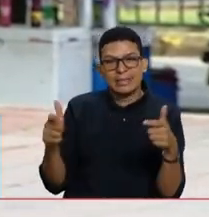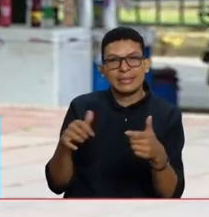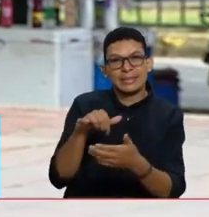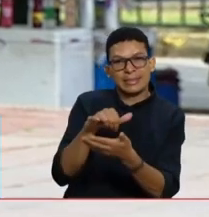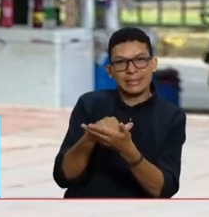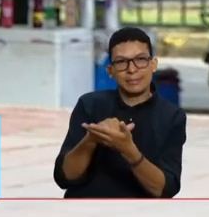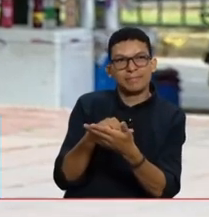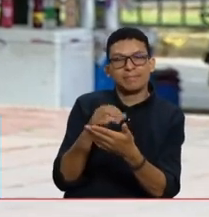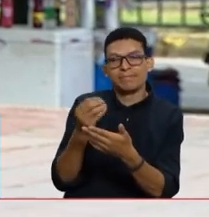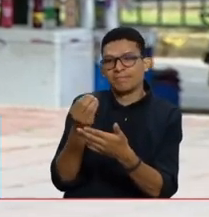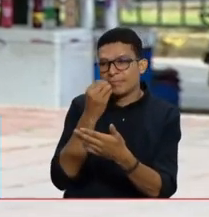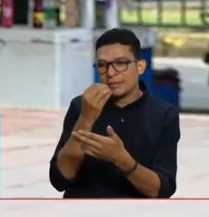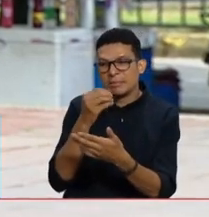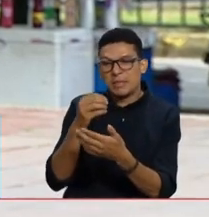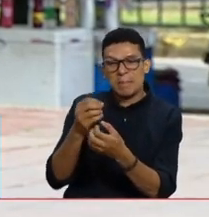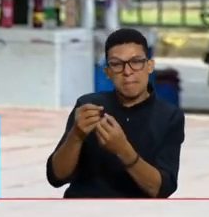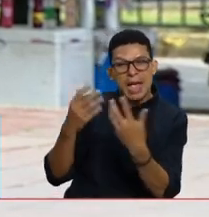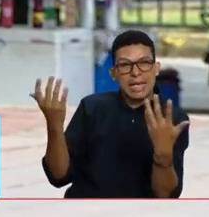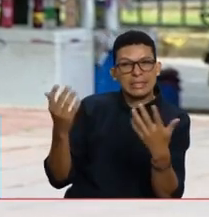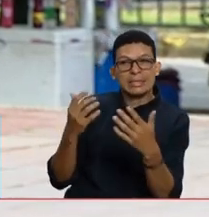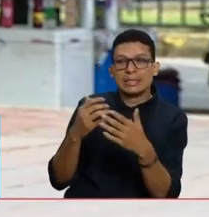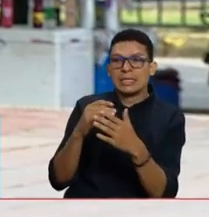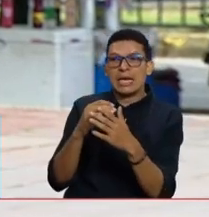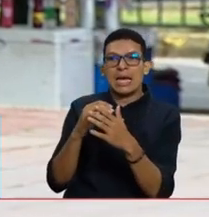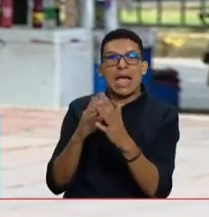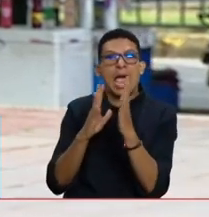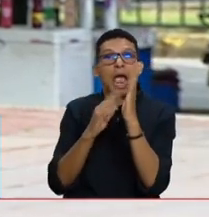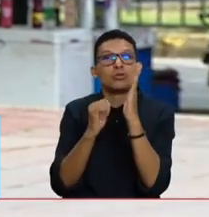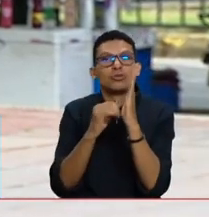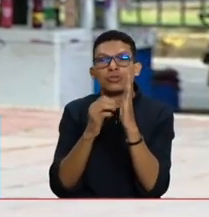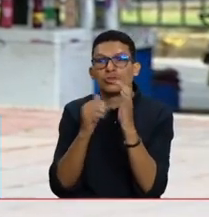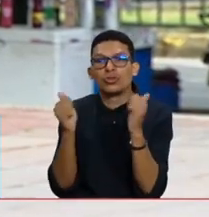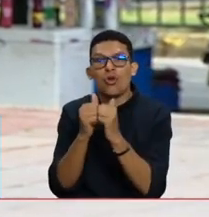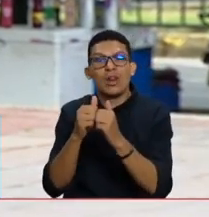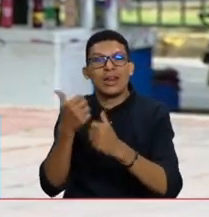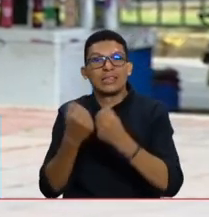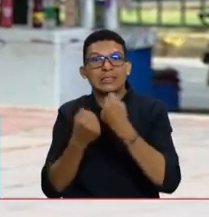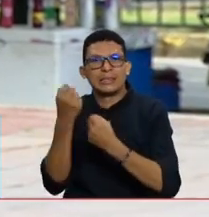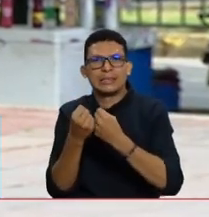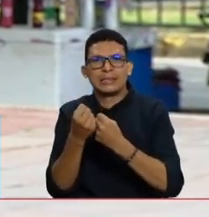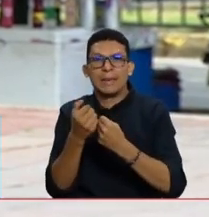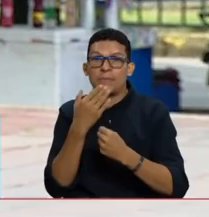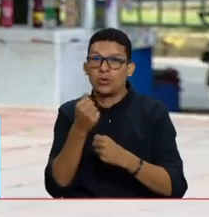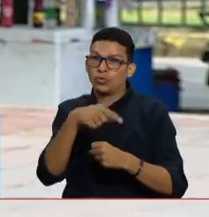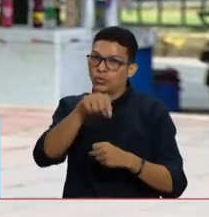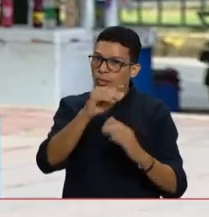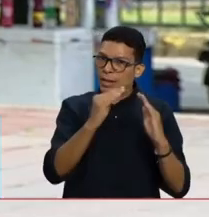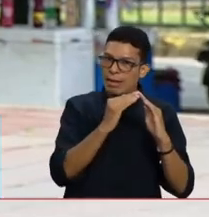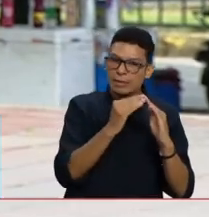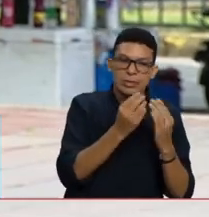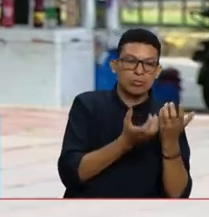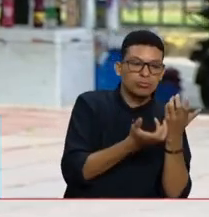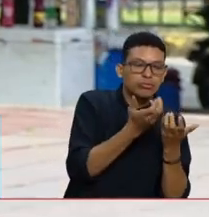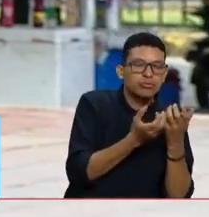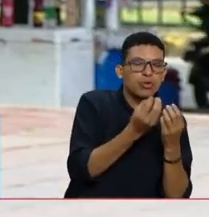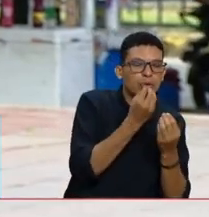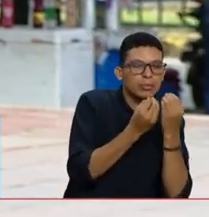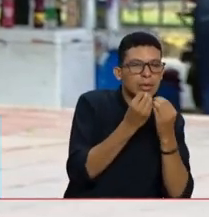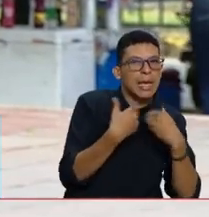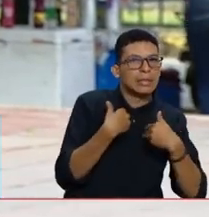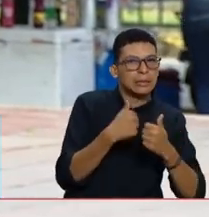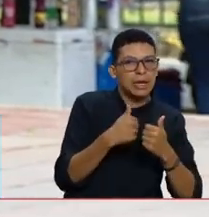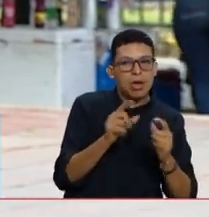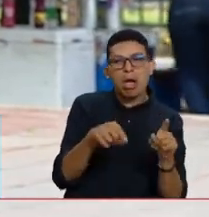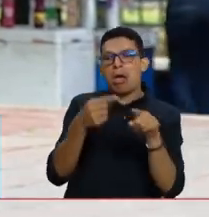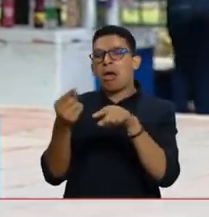haber natilla, buñuelo, arroz con leche y todo, lo ideal es que en sus casas puedan preparar algo más saludable para que al llegar al lugar puedan controlar